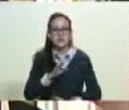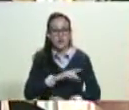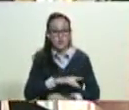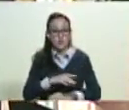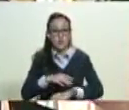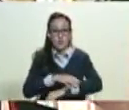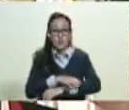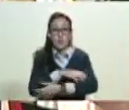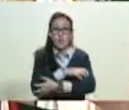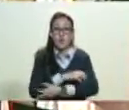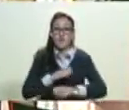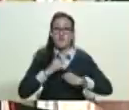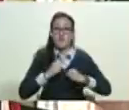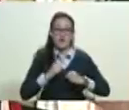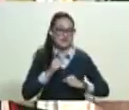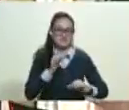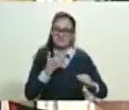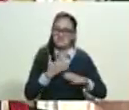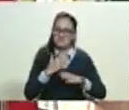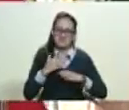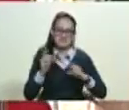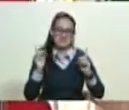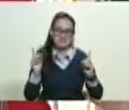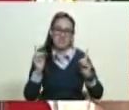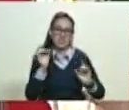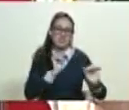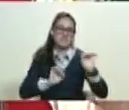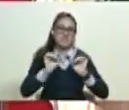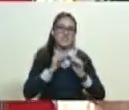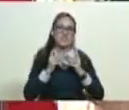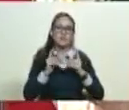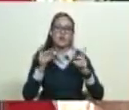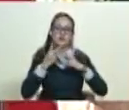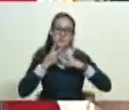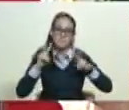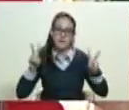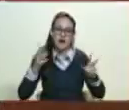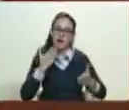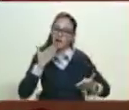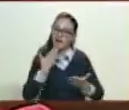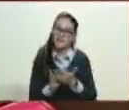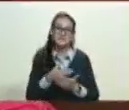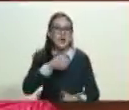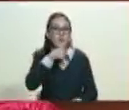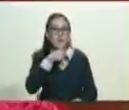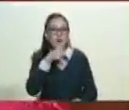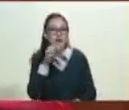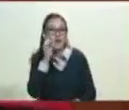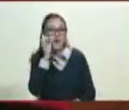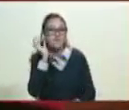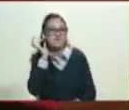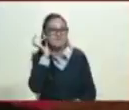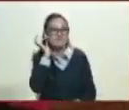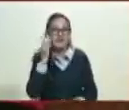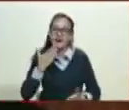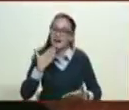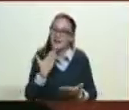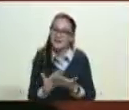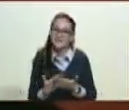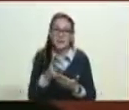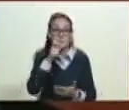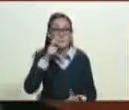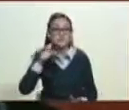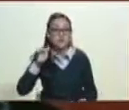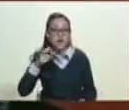fuertes a defender la democracia, la paz y la soberanía. Gracias, abuelos y abuelas. A las personas que con una